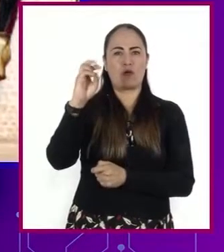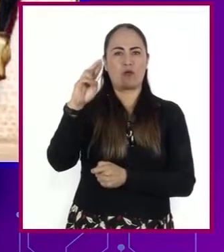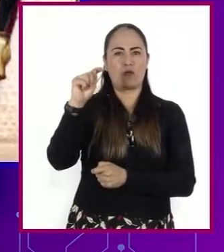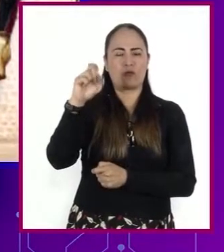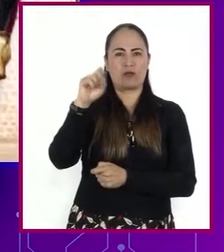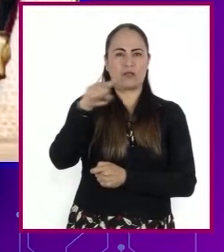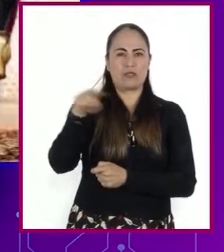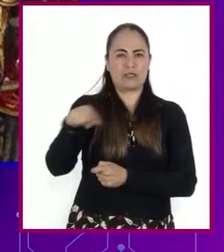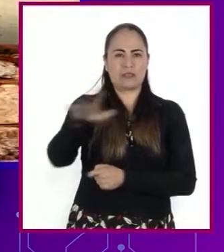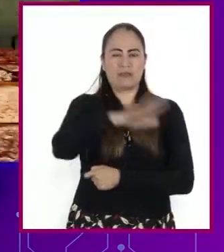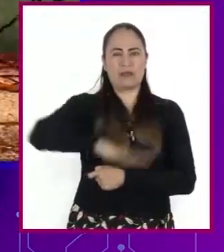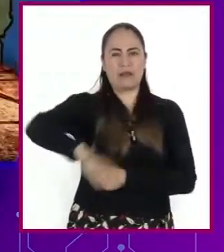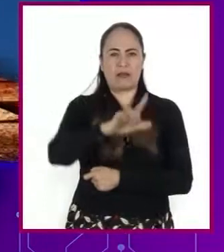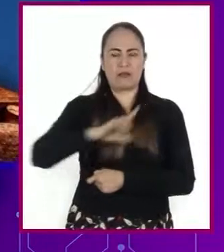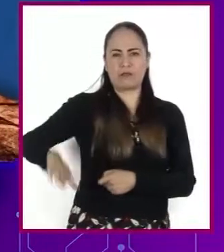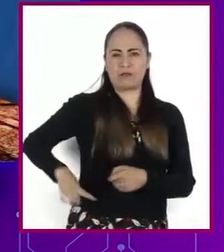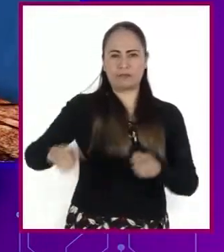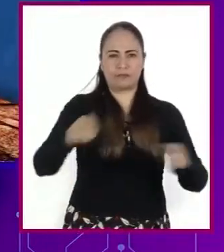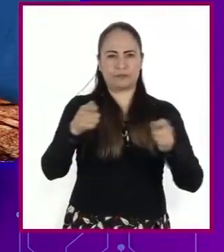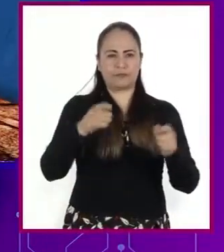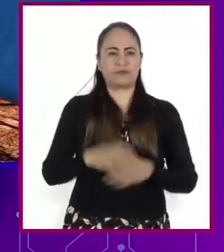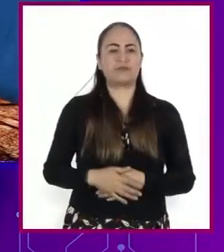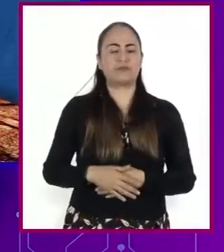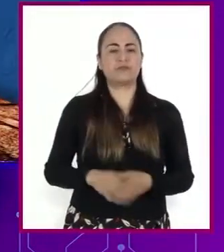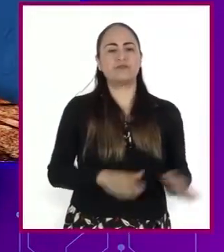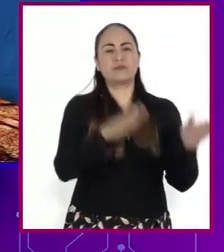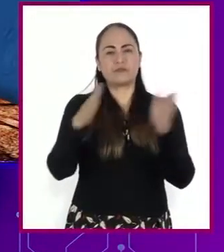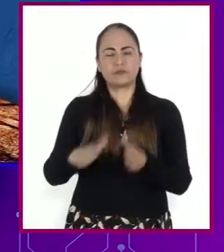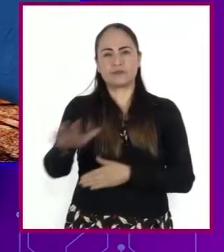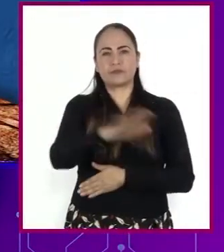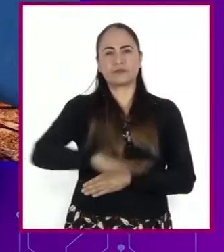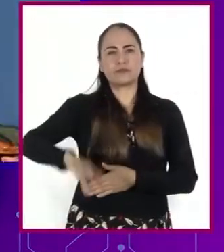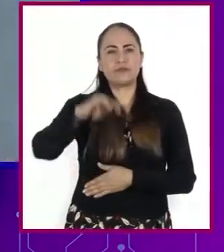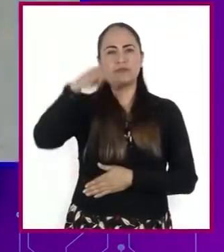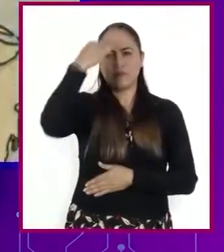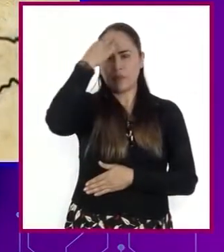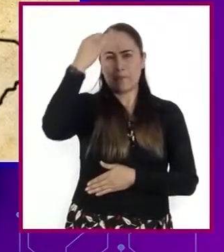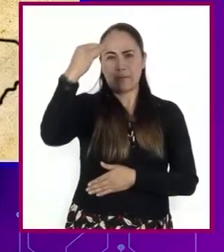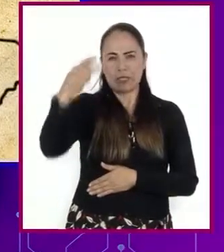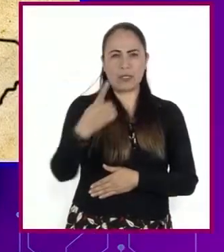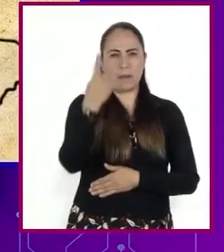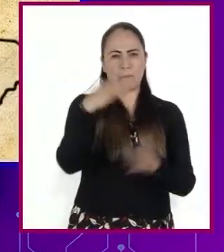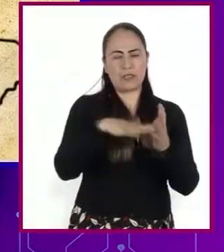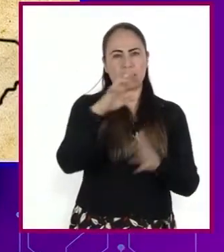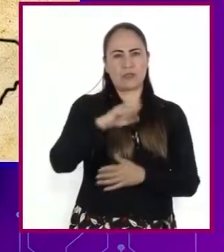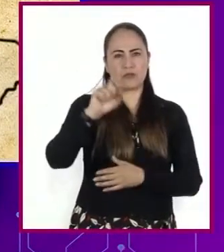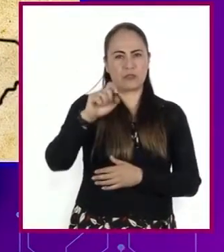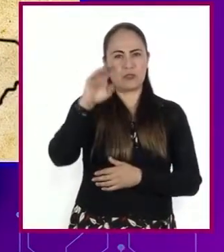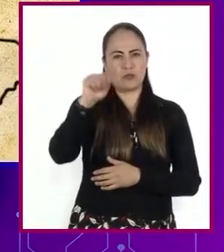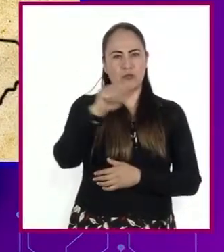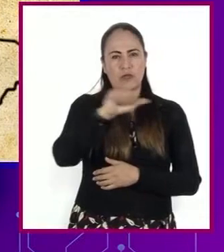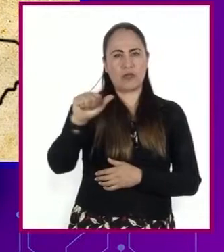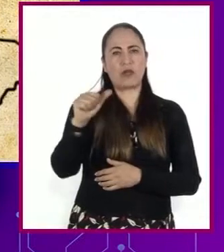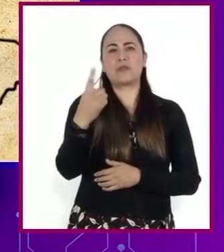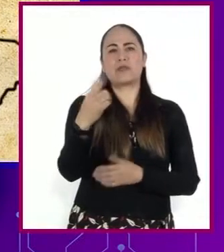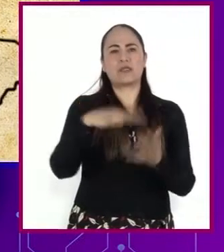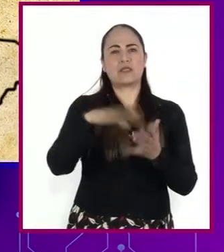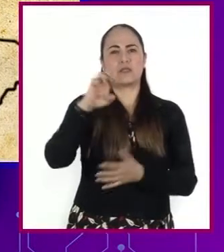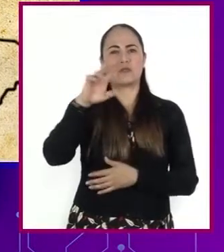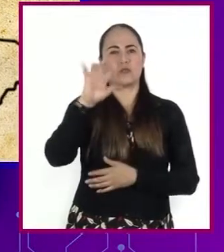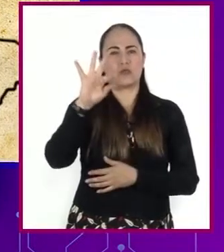Mije protagonizaron la resistencia armada. La conquista de lo que hoy es el territorio oaxaqueño se consolidó a lo largo